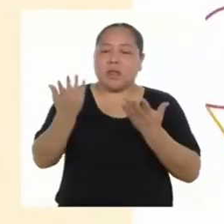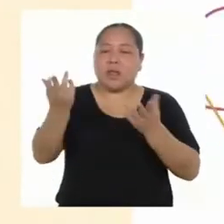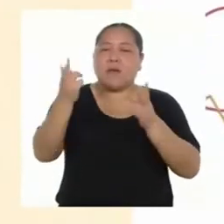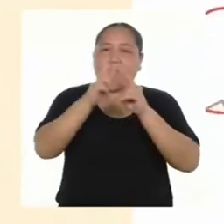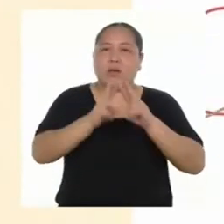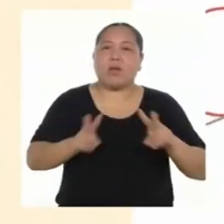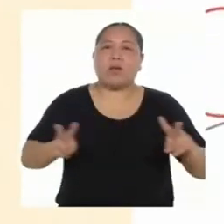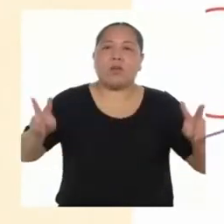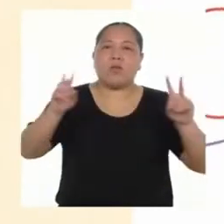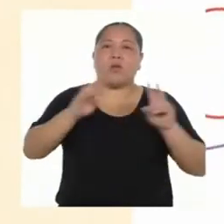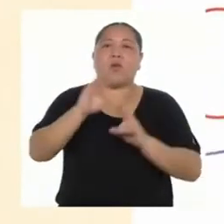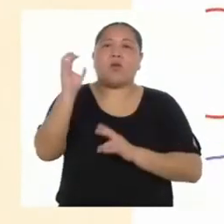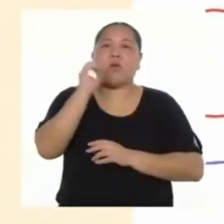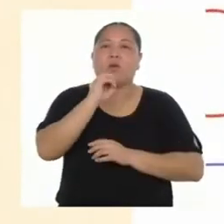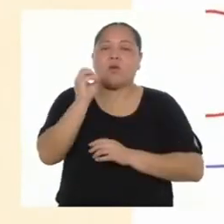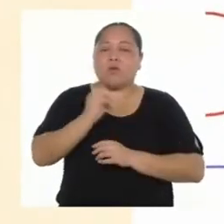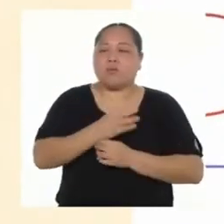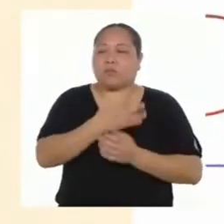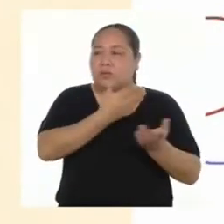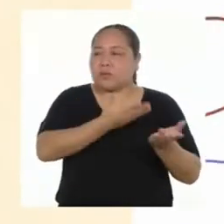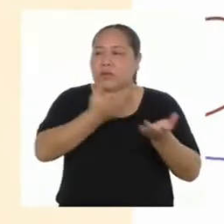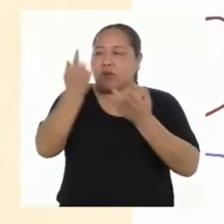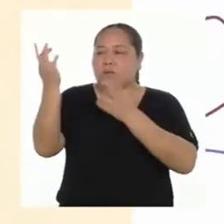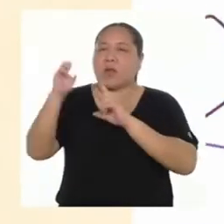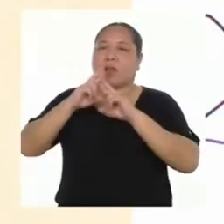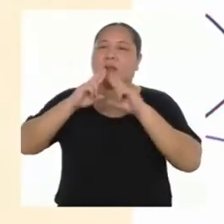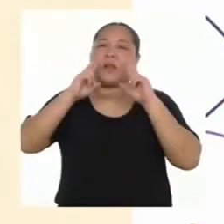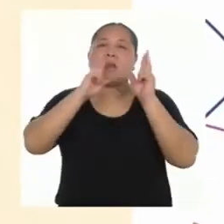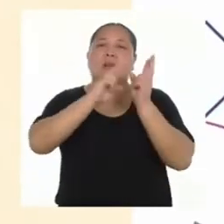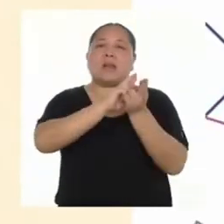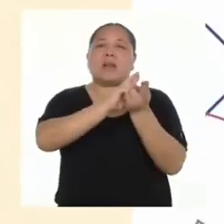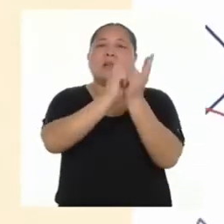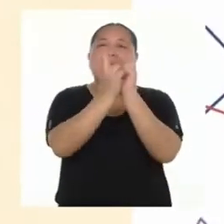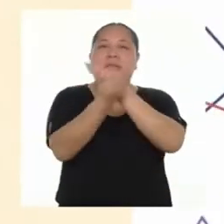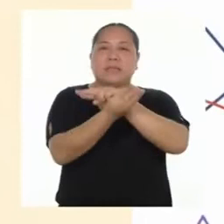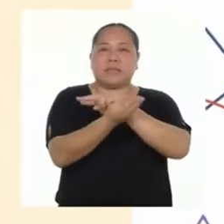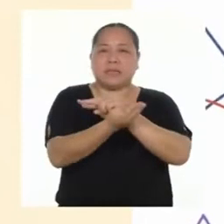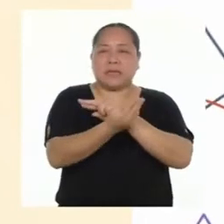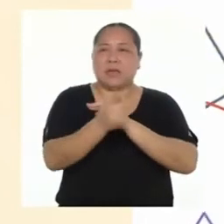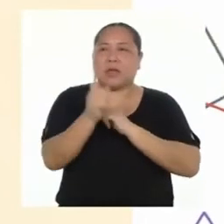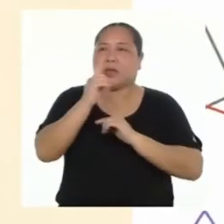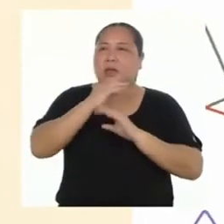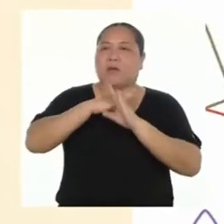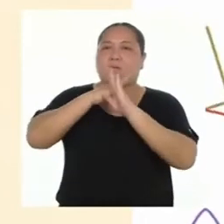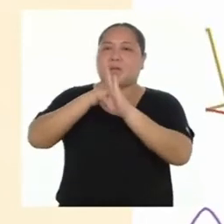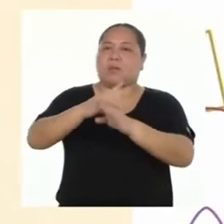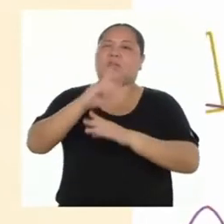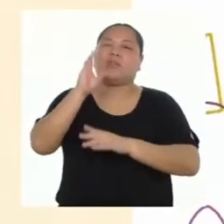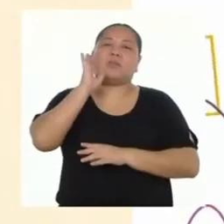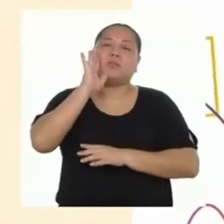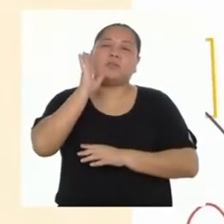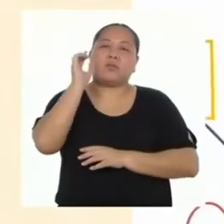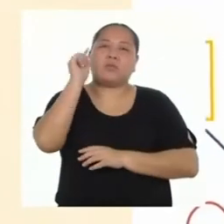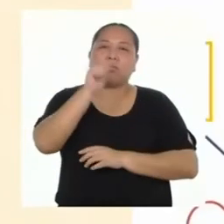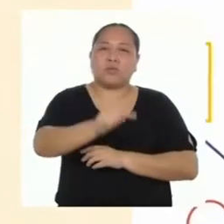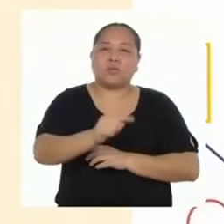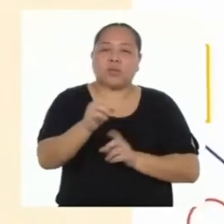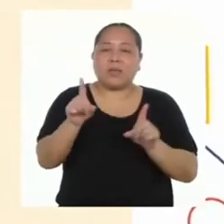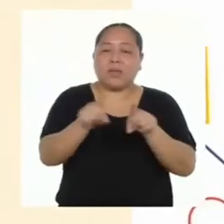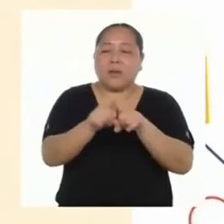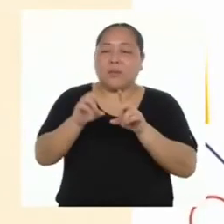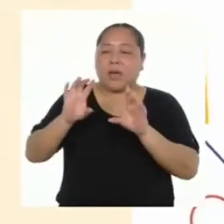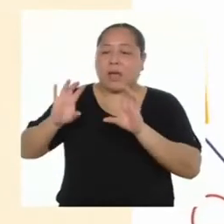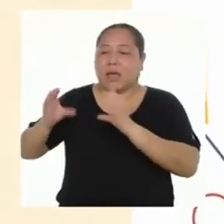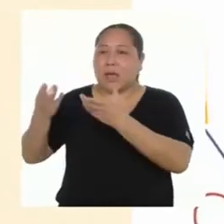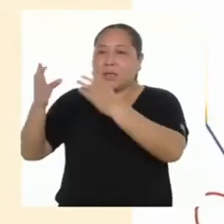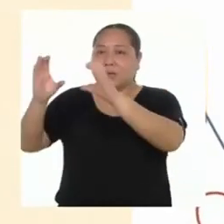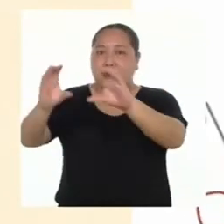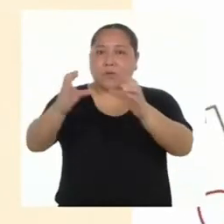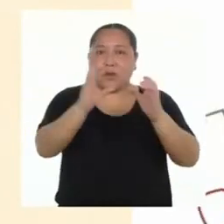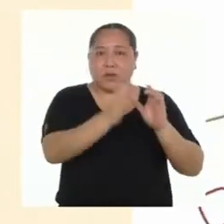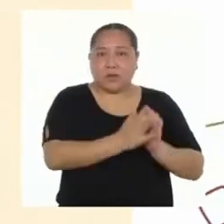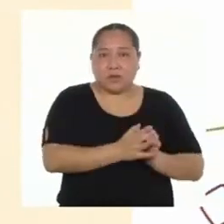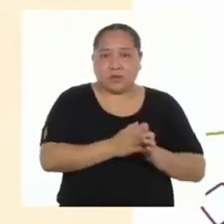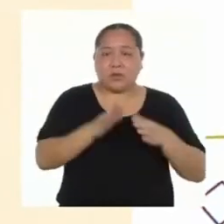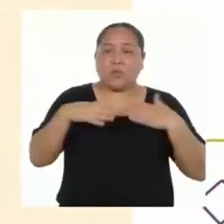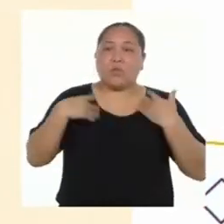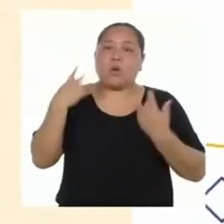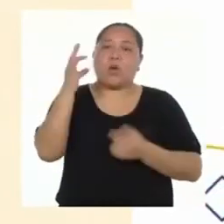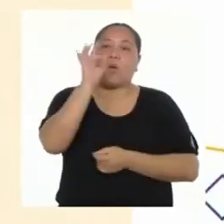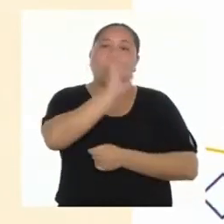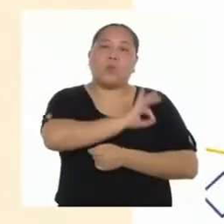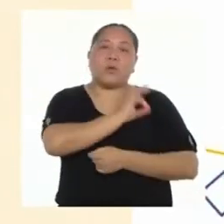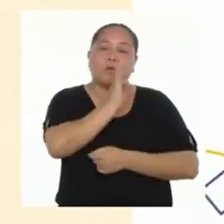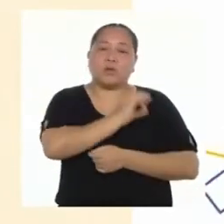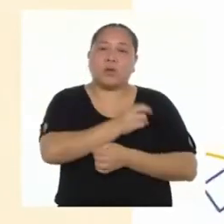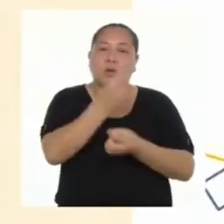revalorizar o llevar a reciclar. Esto evita que contaminen y además su clasificación permite que se aprovechen como